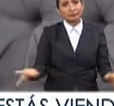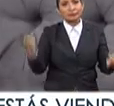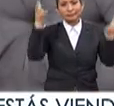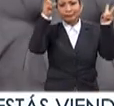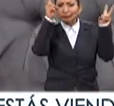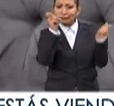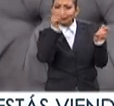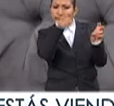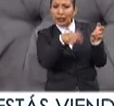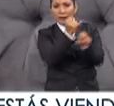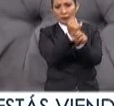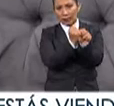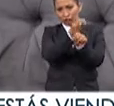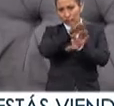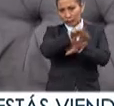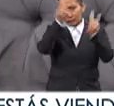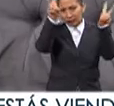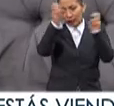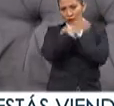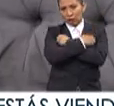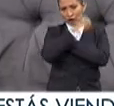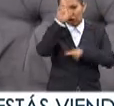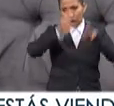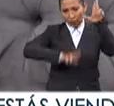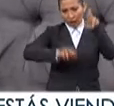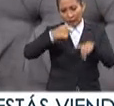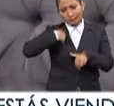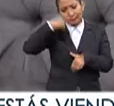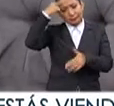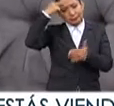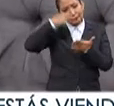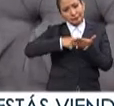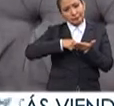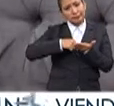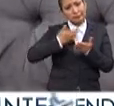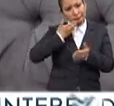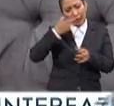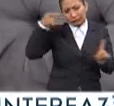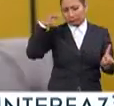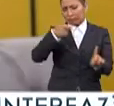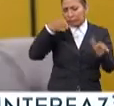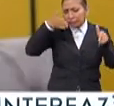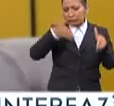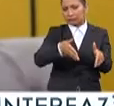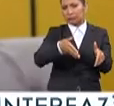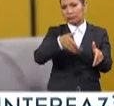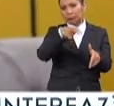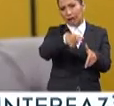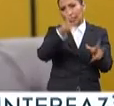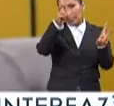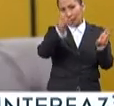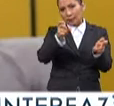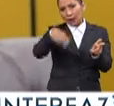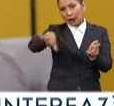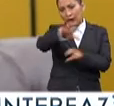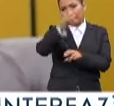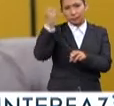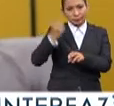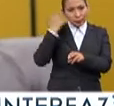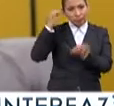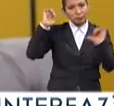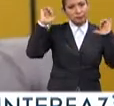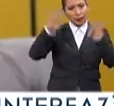temática es investigación sobre educación normal yo creo que está muy focalizada la temática del congreso